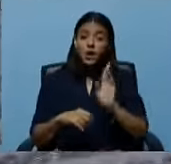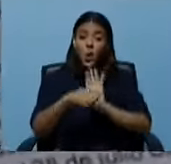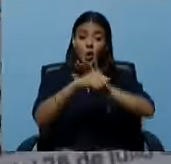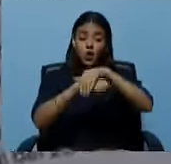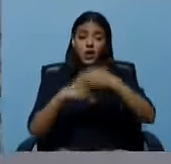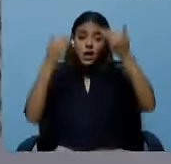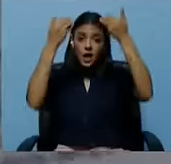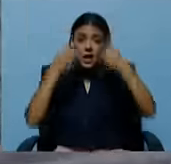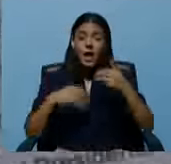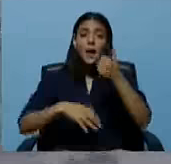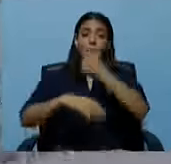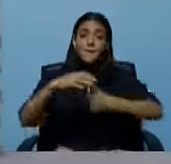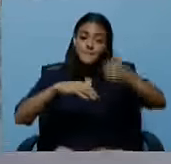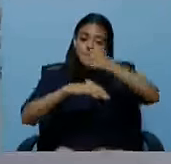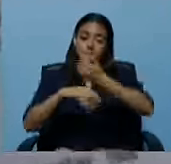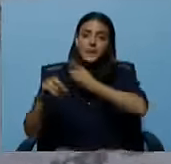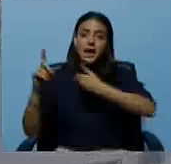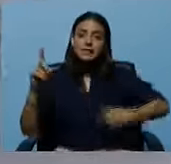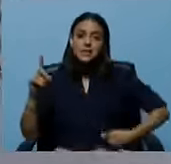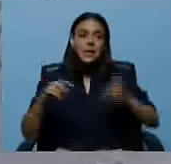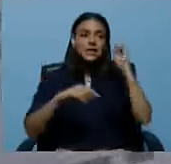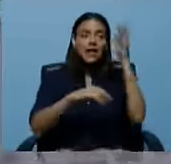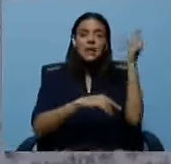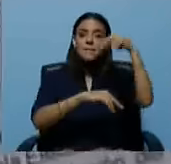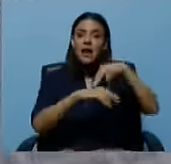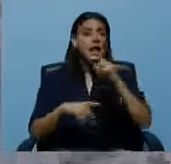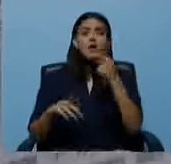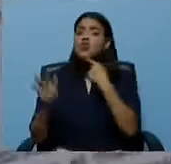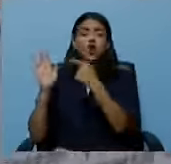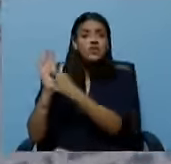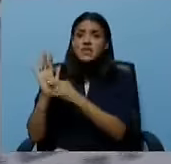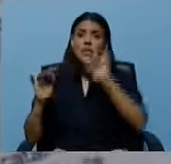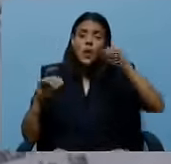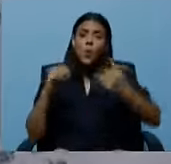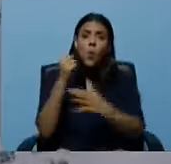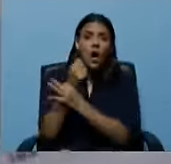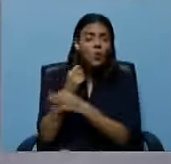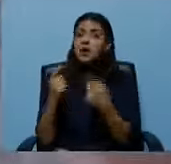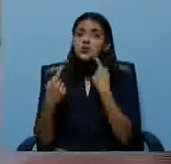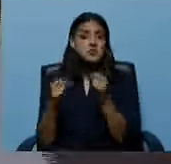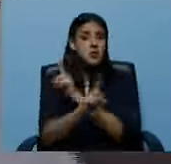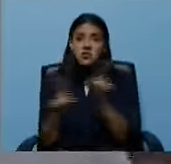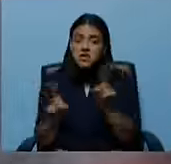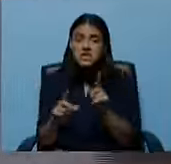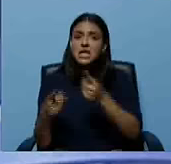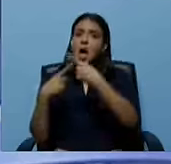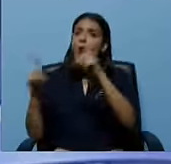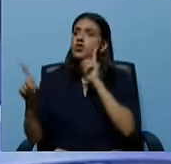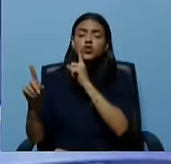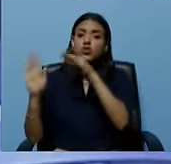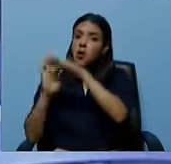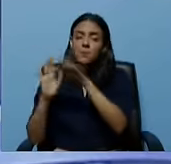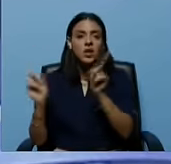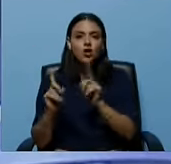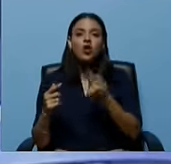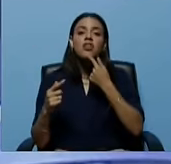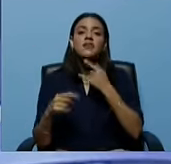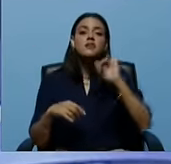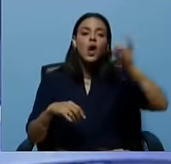la Asamblea Nacional. Ahí no dice Juan Guaidó, ahí no dice Dinora Figuera, dice Jorge Rodríguez